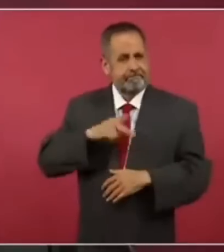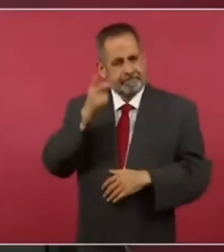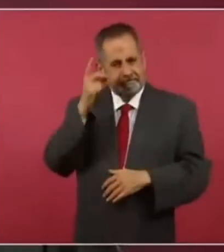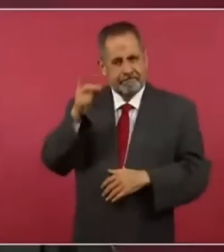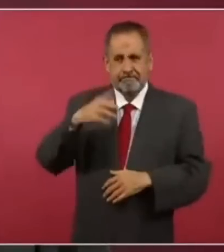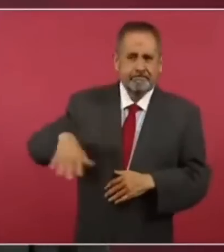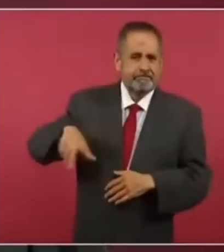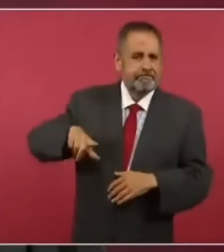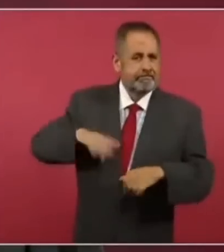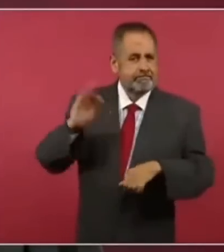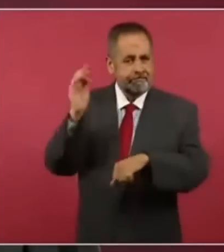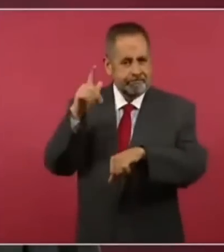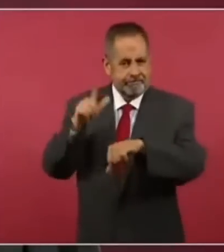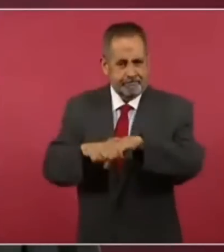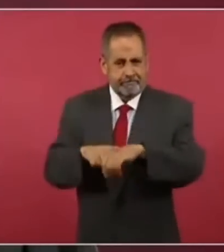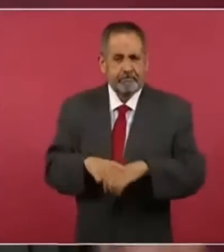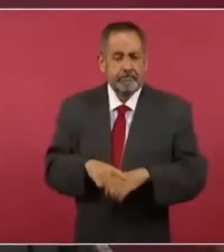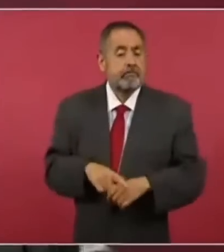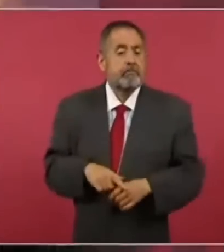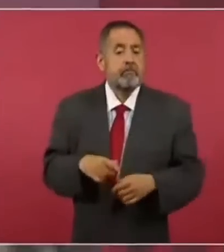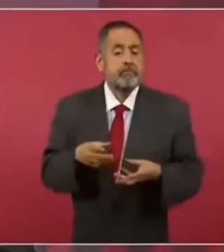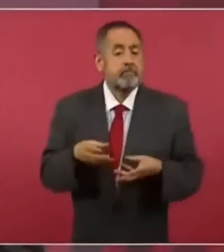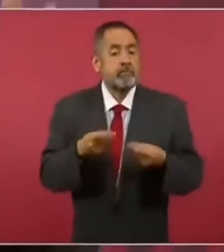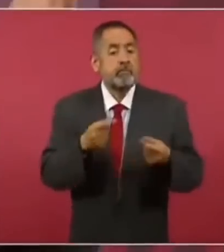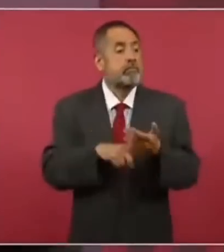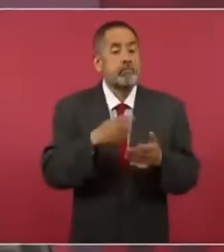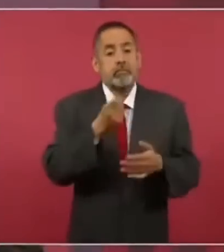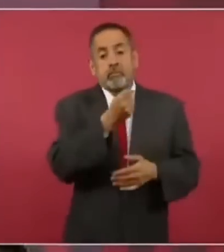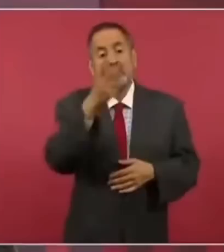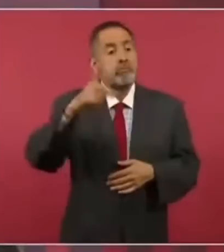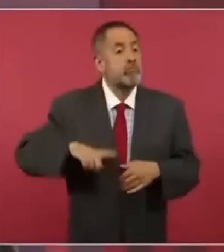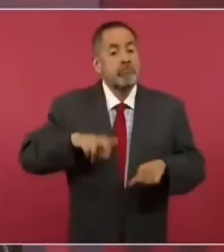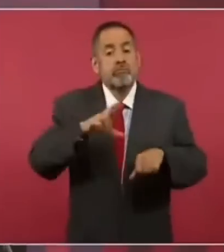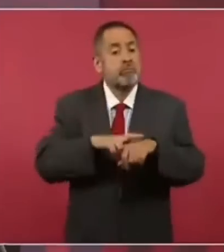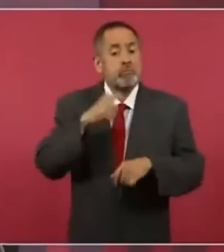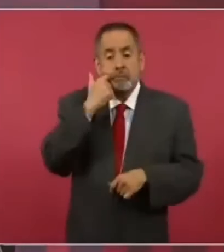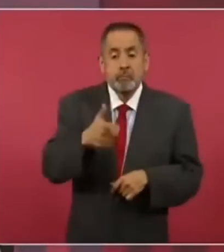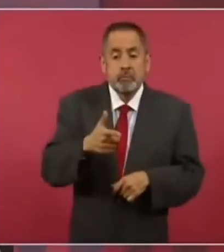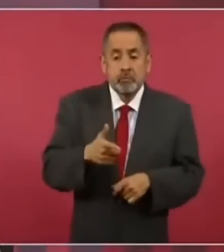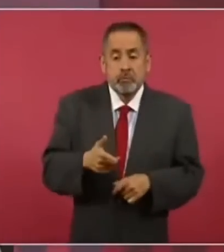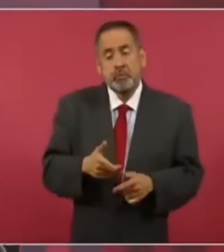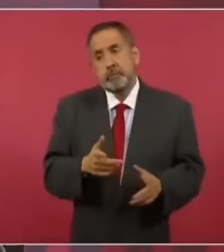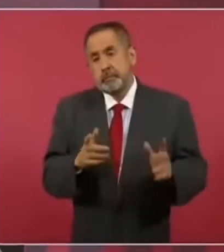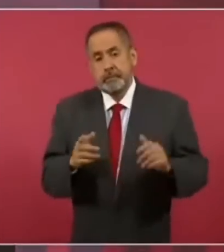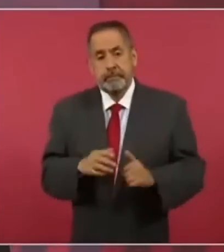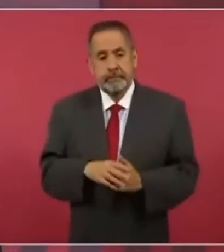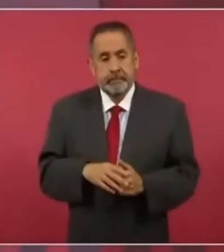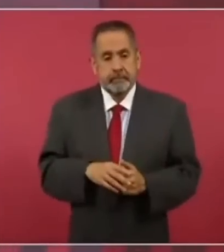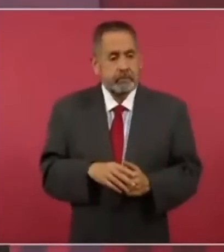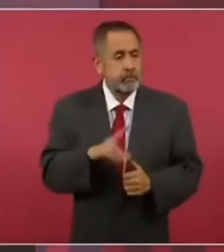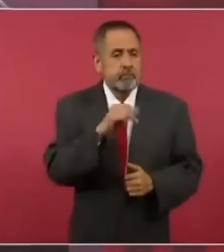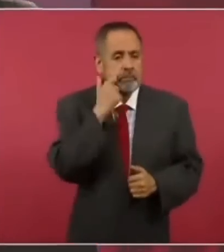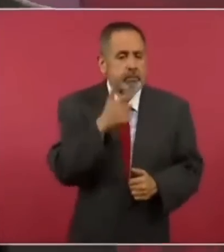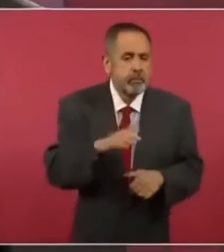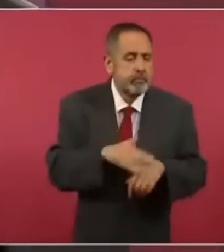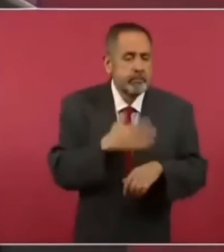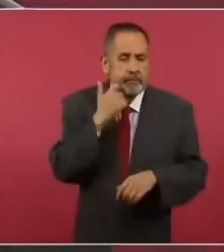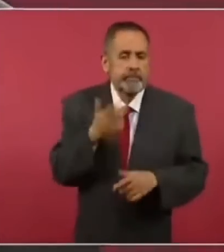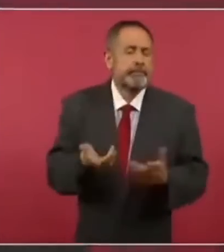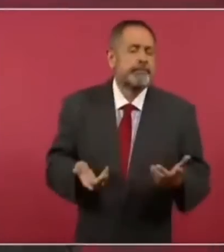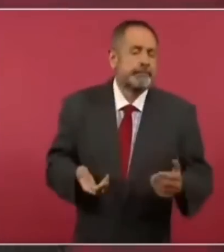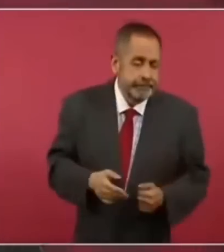nos cuesta, porque hay gobernadores que no quieren. ¿Y por qué no